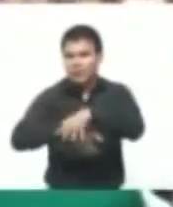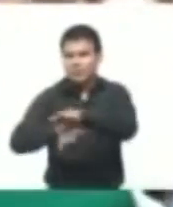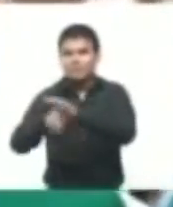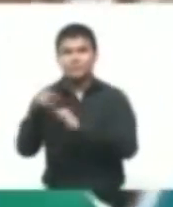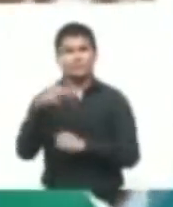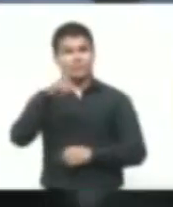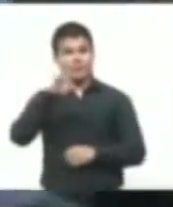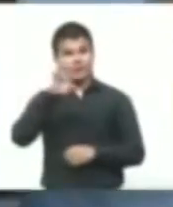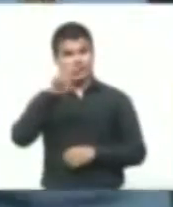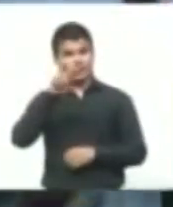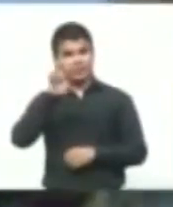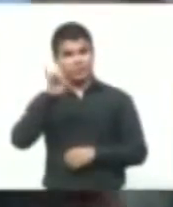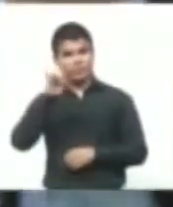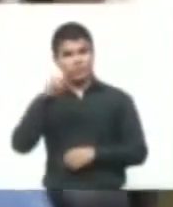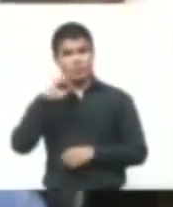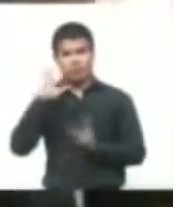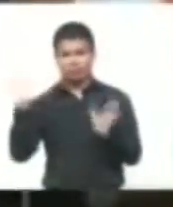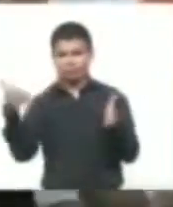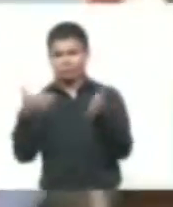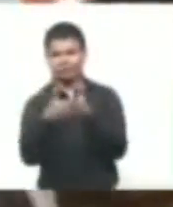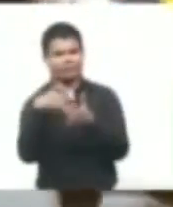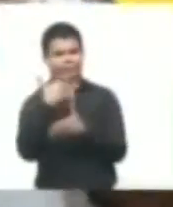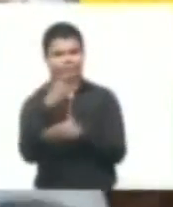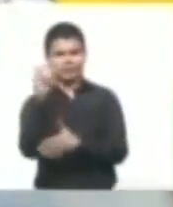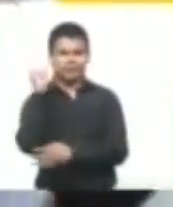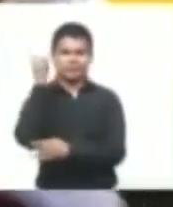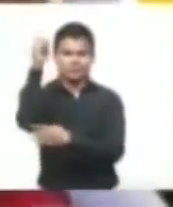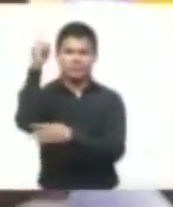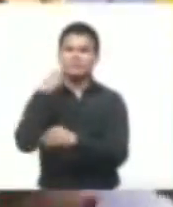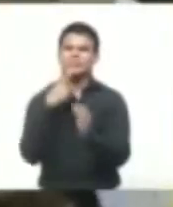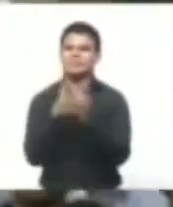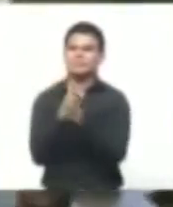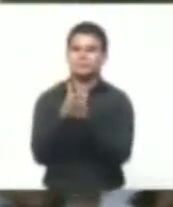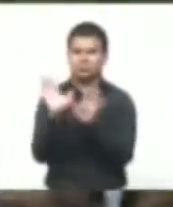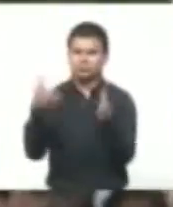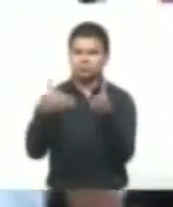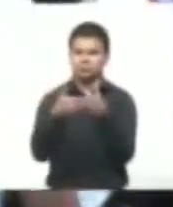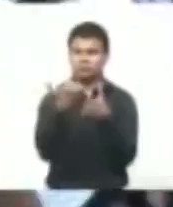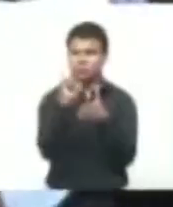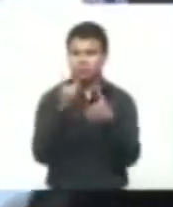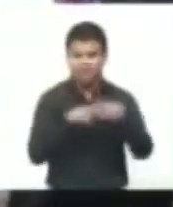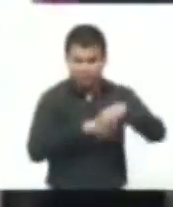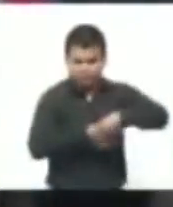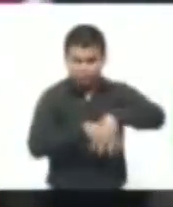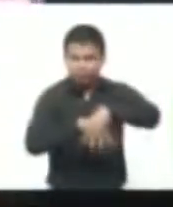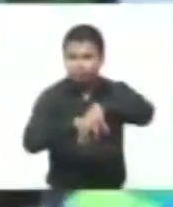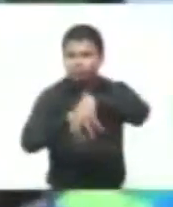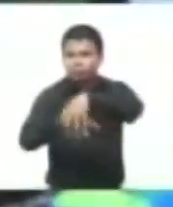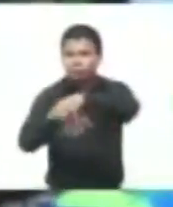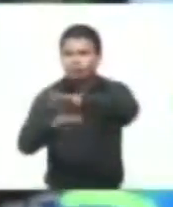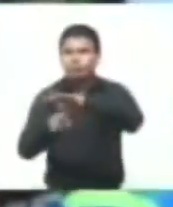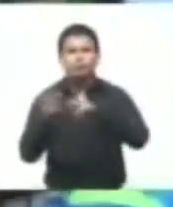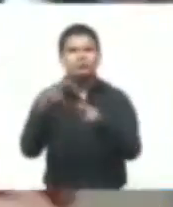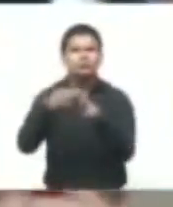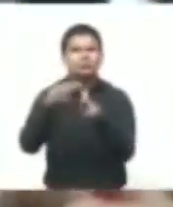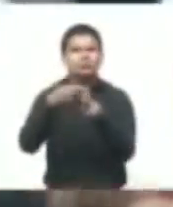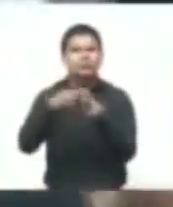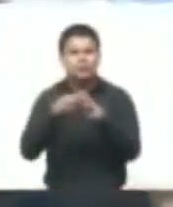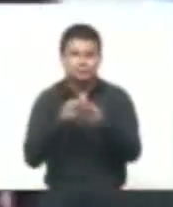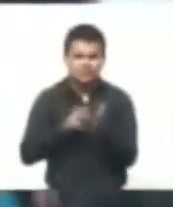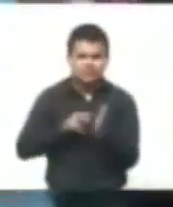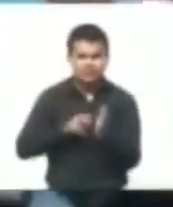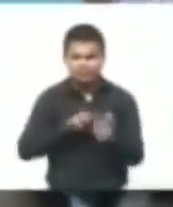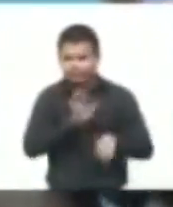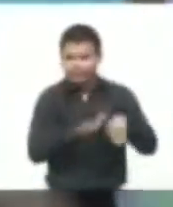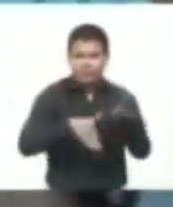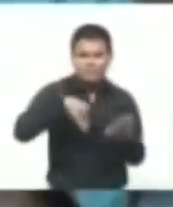Régulo Matera cerró su campaña proselitista. A la colorida y entusiasta movilización denominada Caminemos para Recuperar